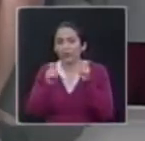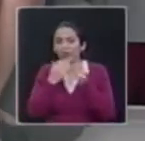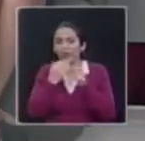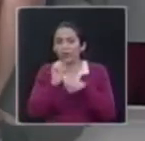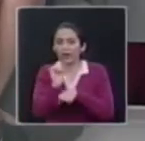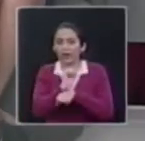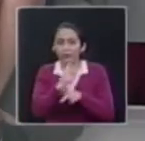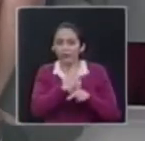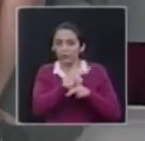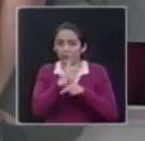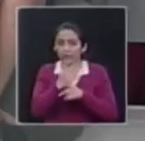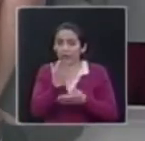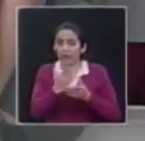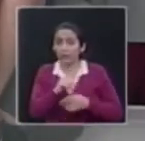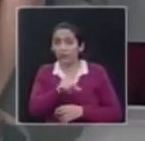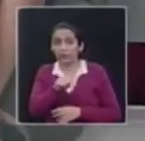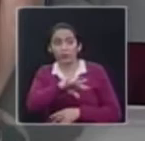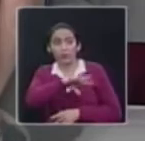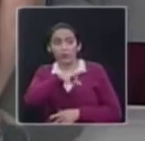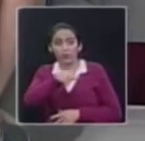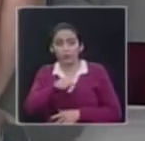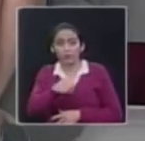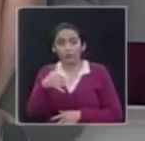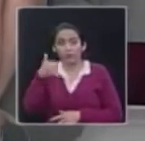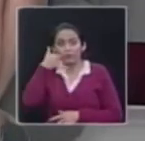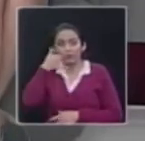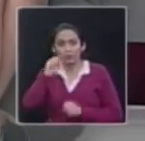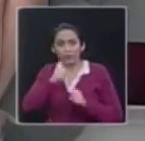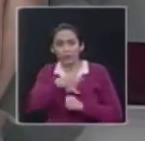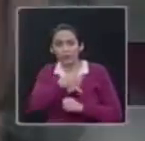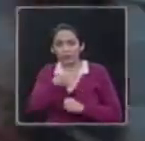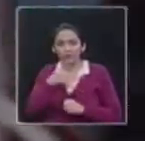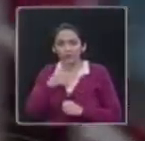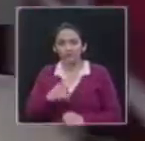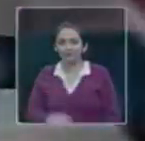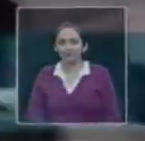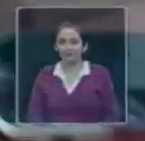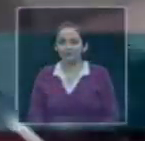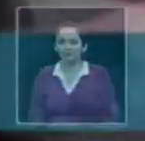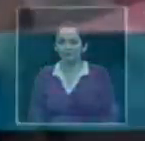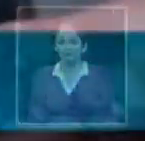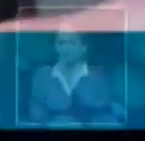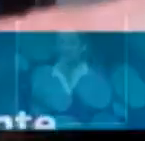Nuestra reportera Nelly Aguiar nos presenta sus características.